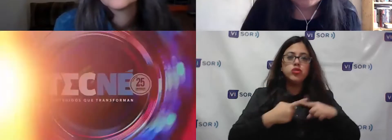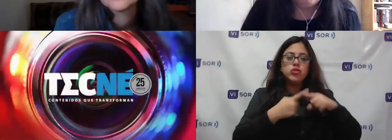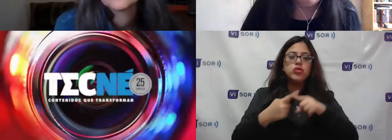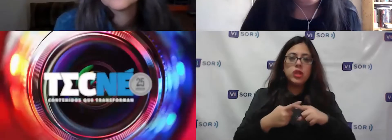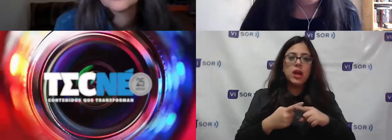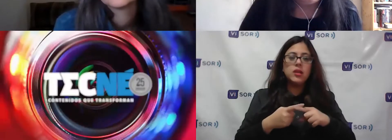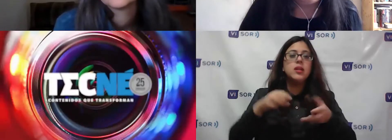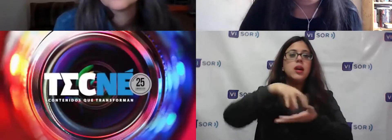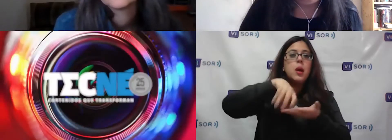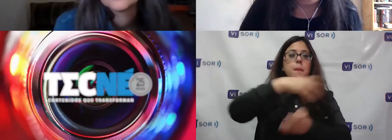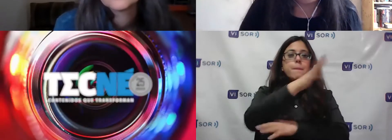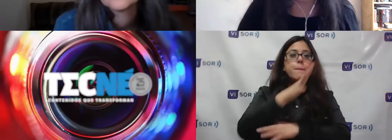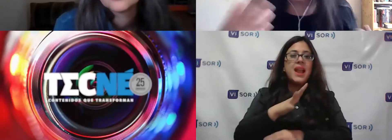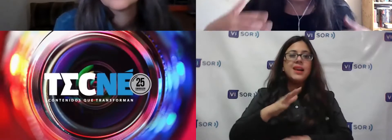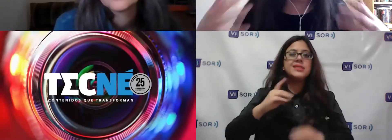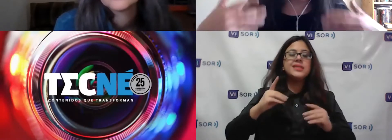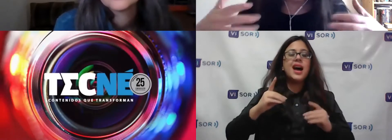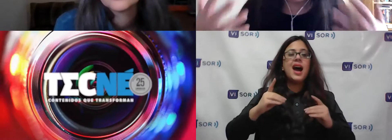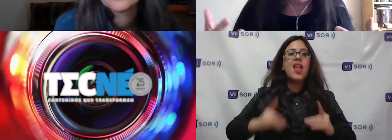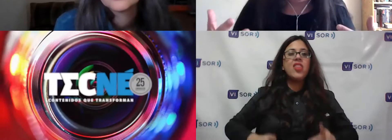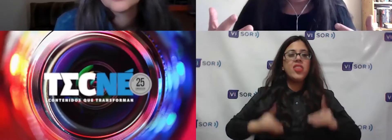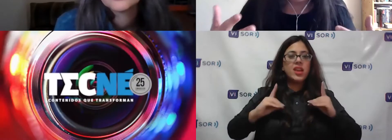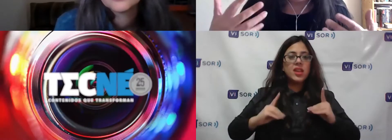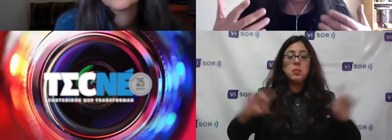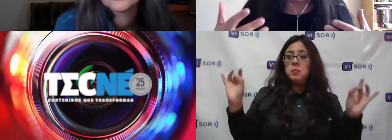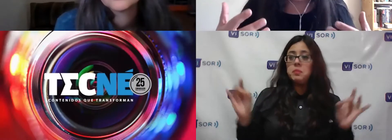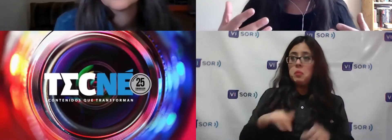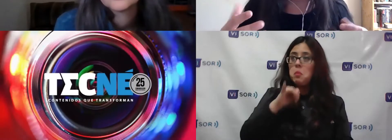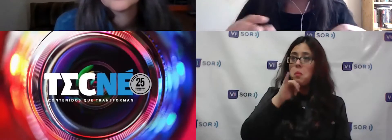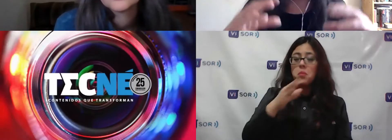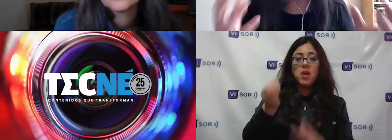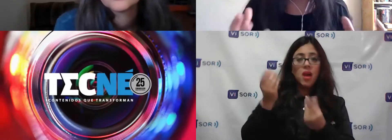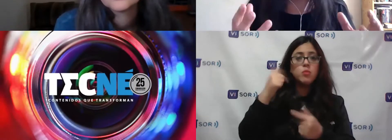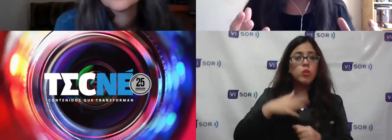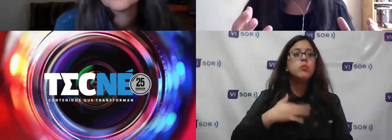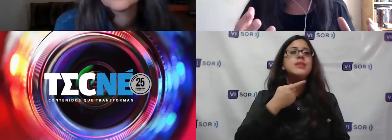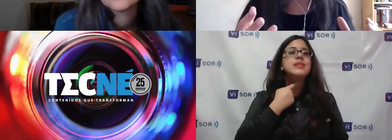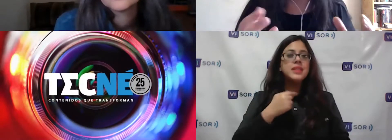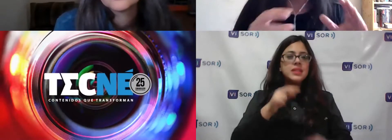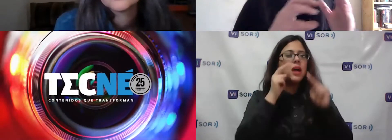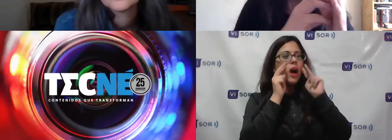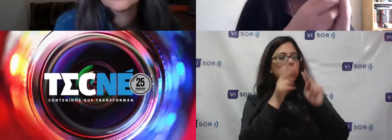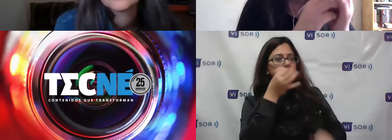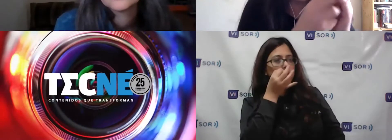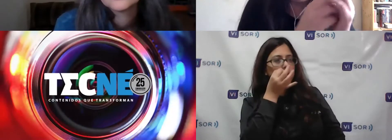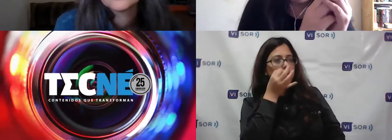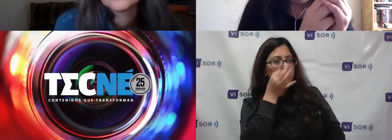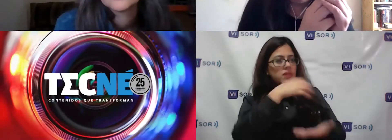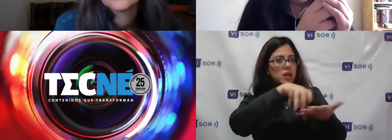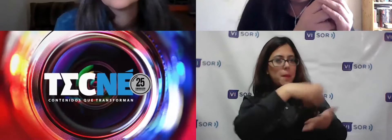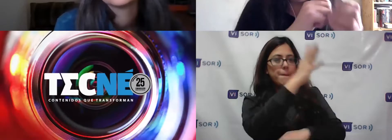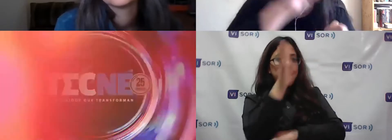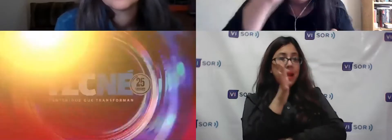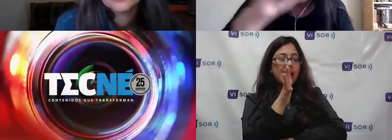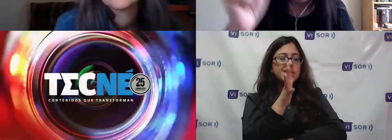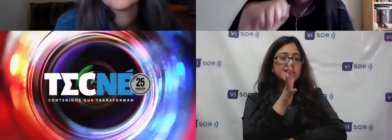dignidad a lo mejor yo no sé bien qué va a pasar pero a mí me interesa observar plaza dignidad no sé desde sus huellas pictóricas no